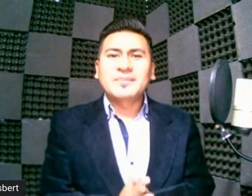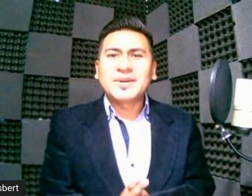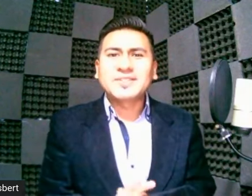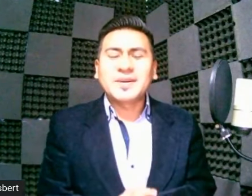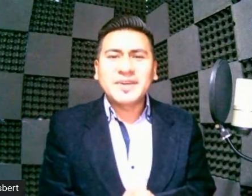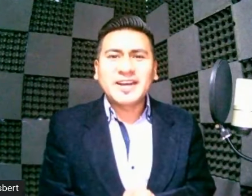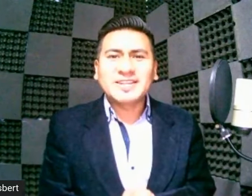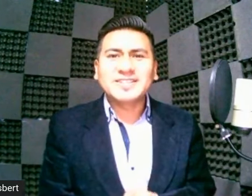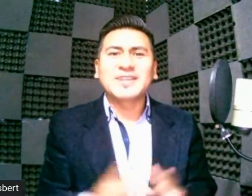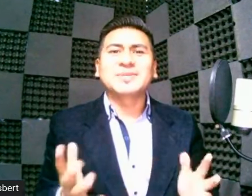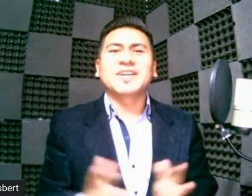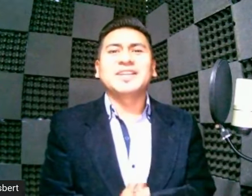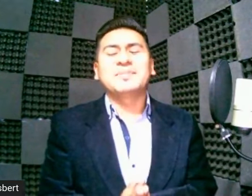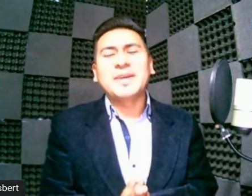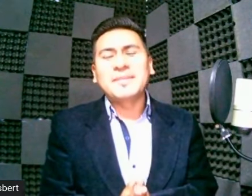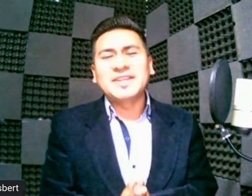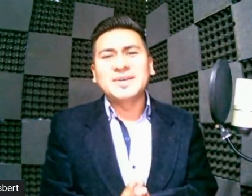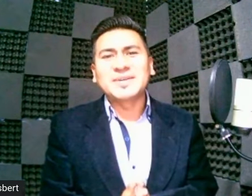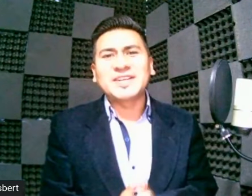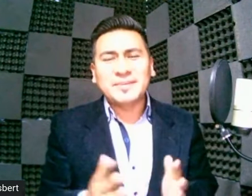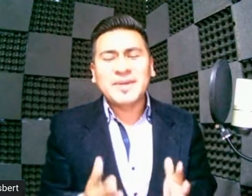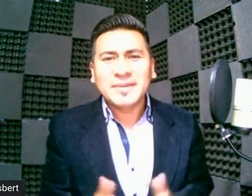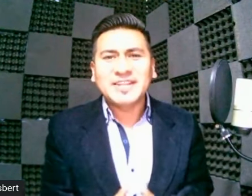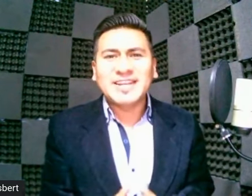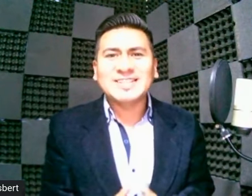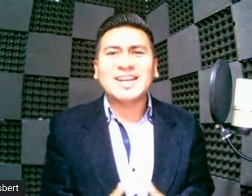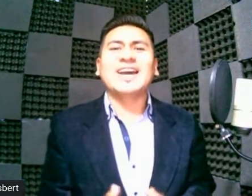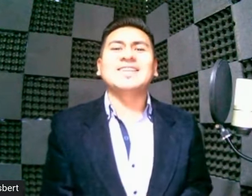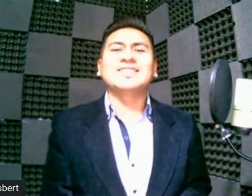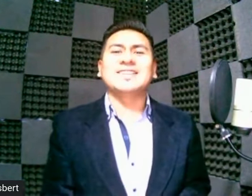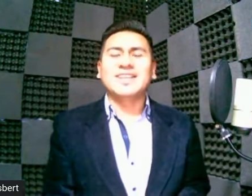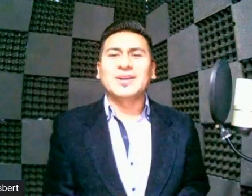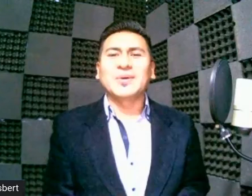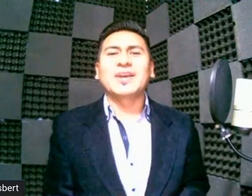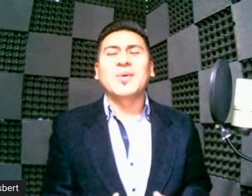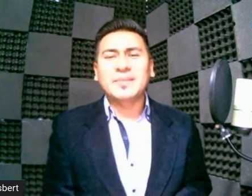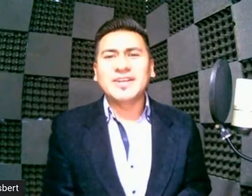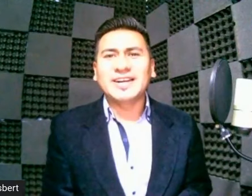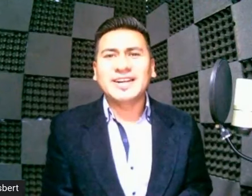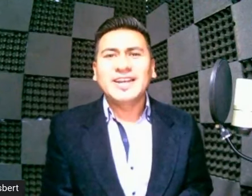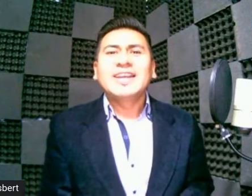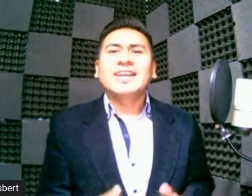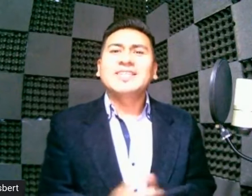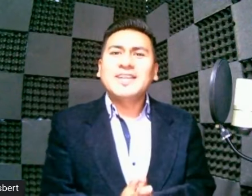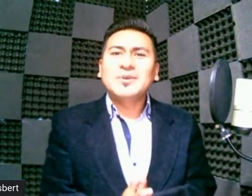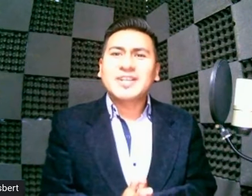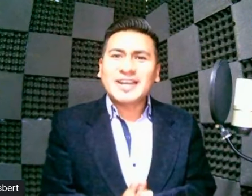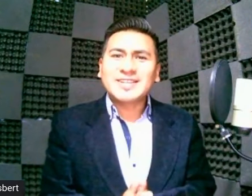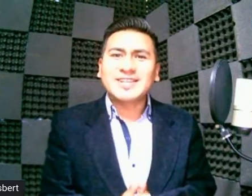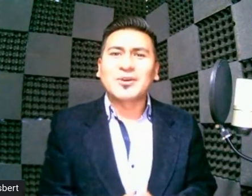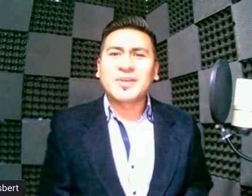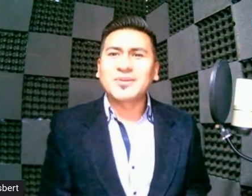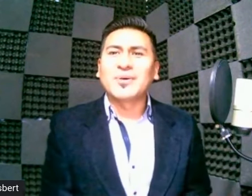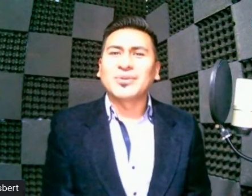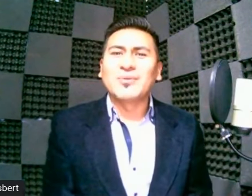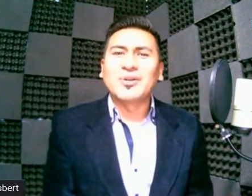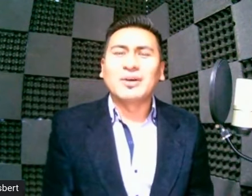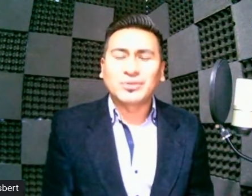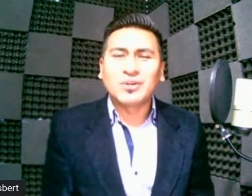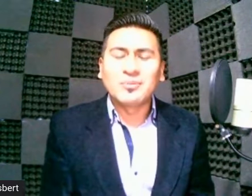Hola, ¿qué tal amigos y amigas? Sean ustedes bienvenidos y bienvenidas a este ciclo de webinar. Estamos gracias al